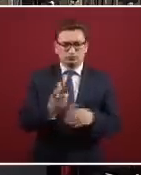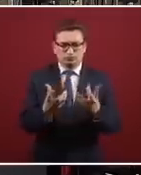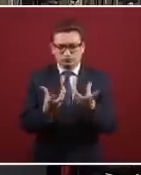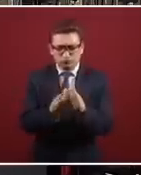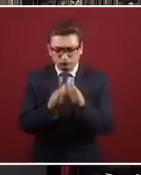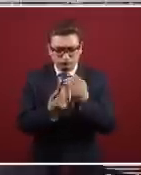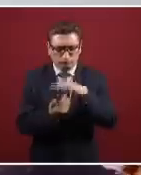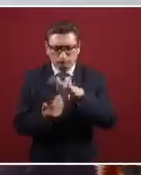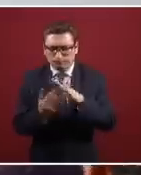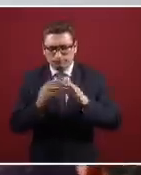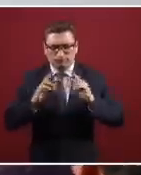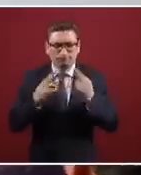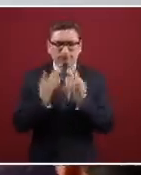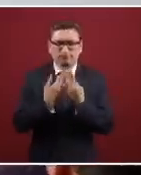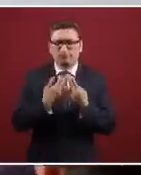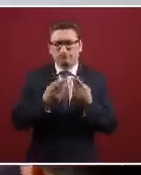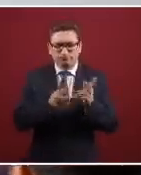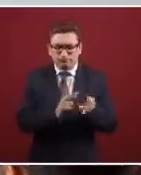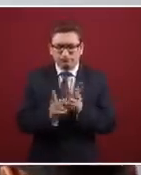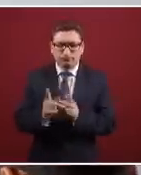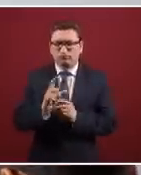informo